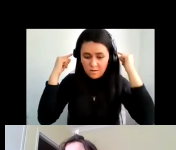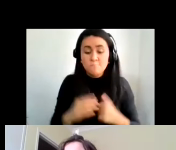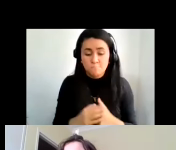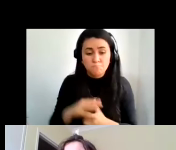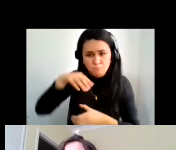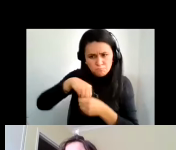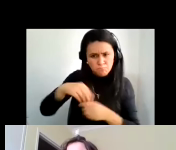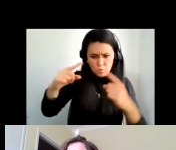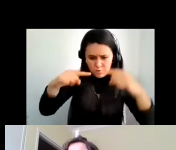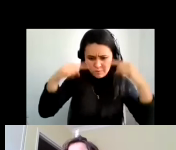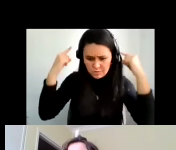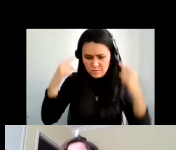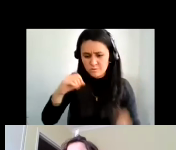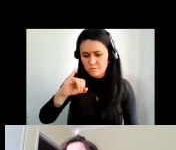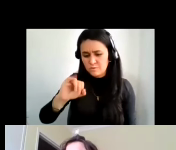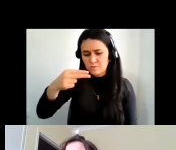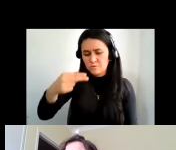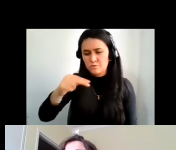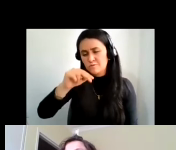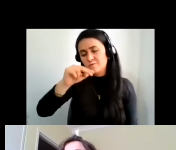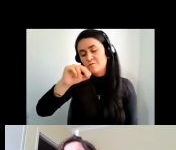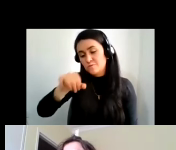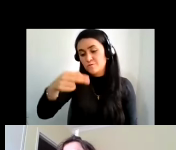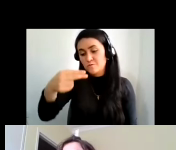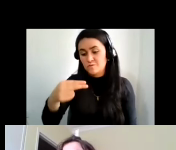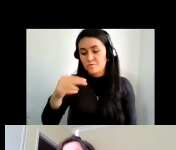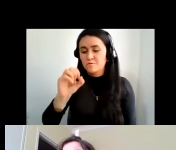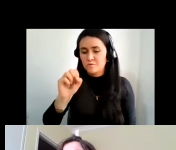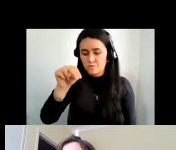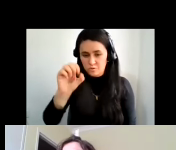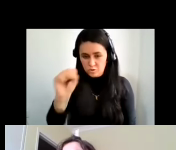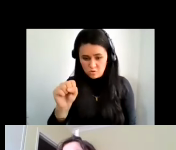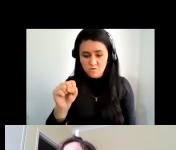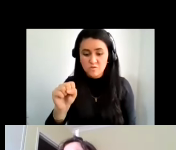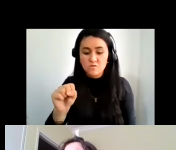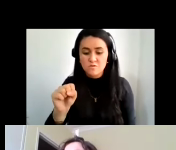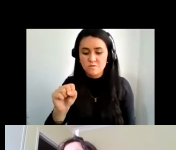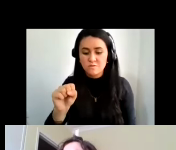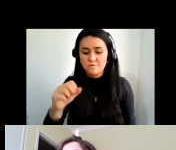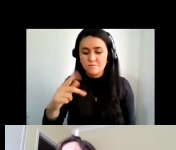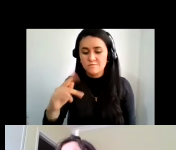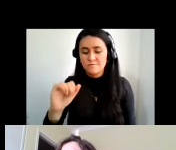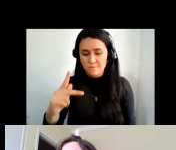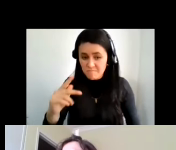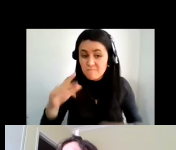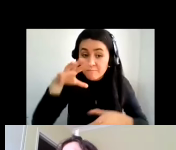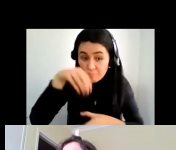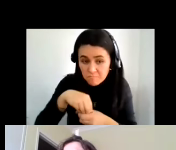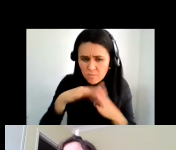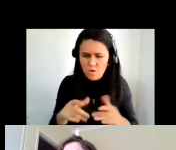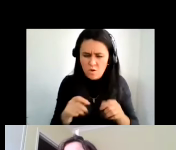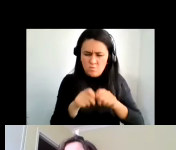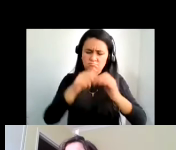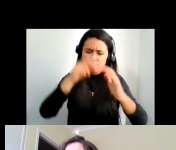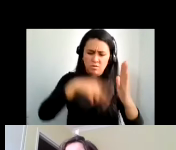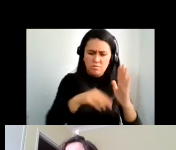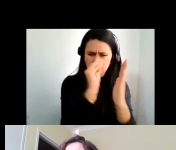3,274 different articles. en We did una an revisión de analysis of más de 80 article abstracts 3,200 including artículos y